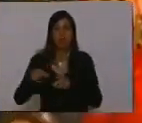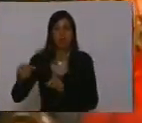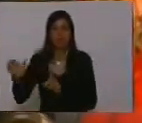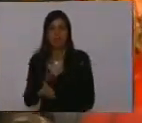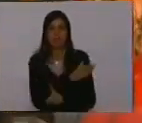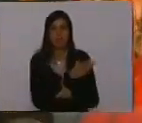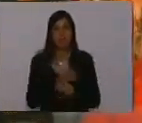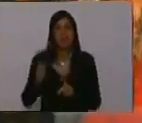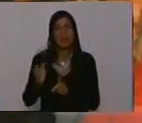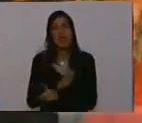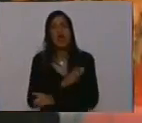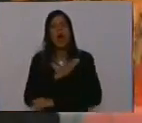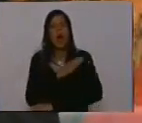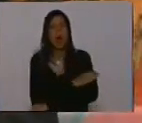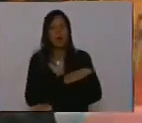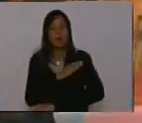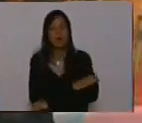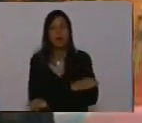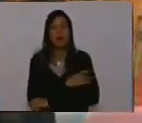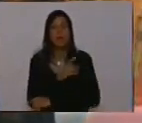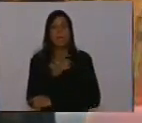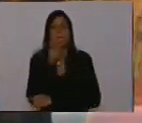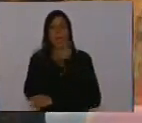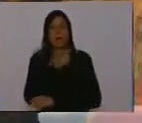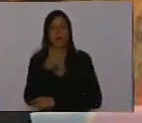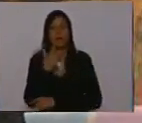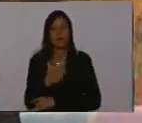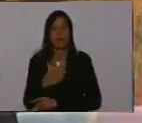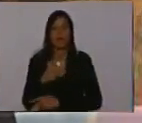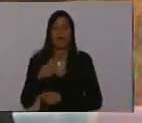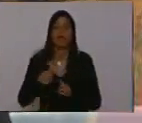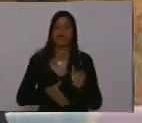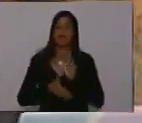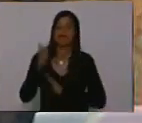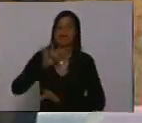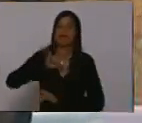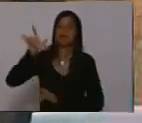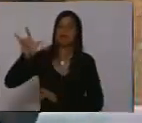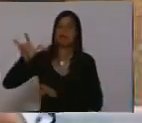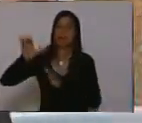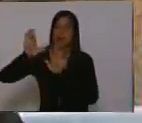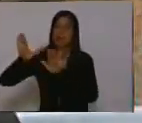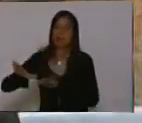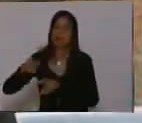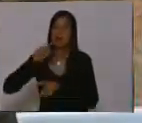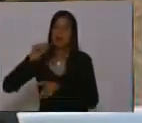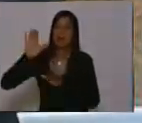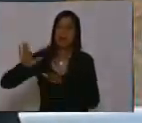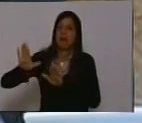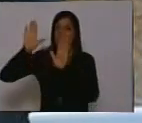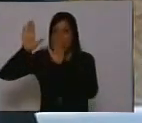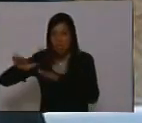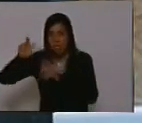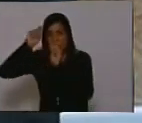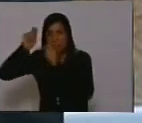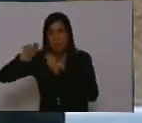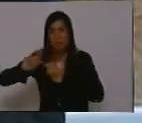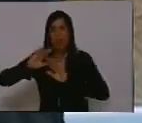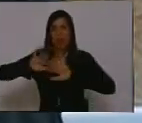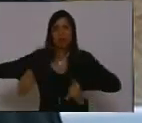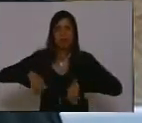sería mancillada por quienes van de rodillas y con las nalgas al aire, allí